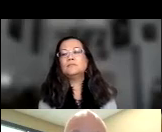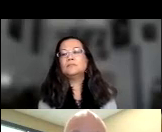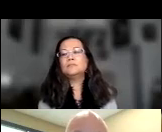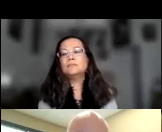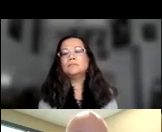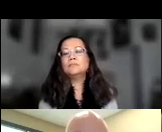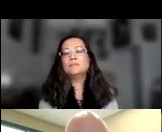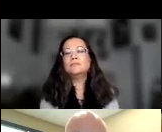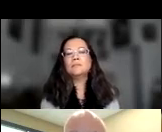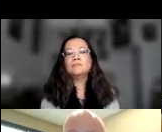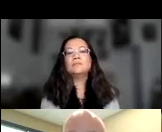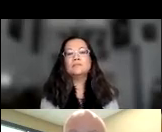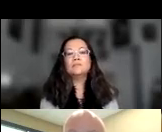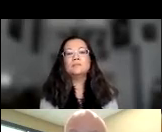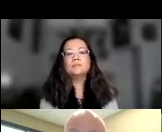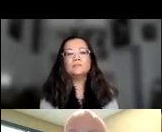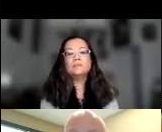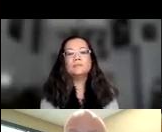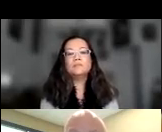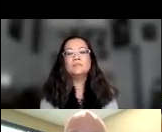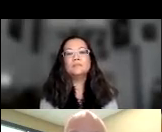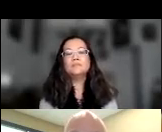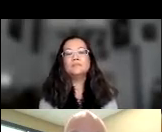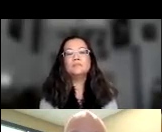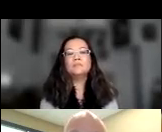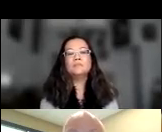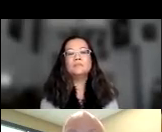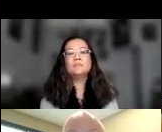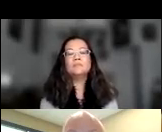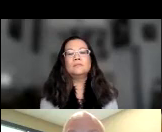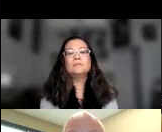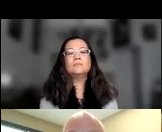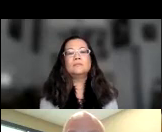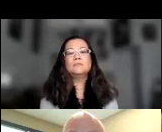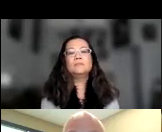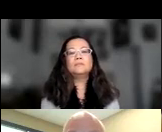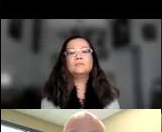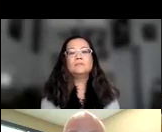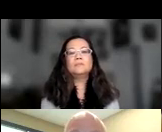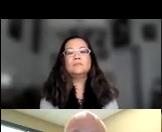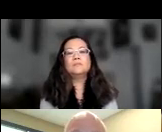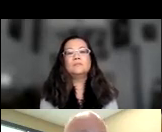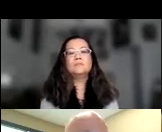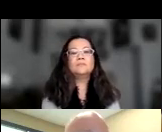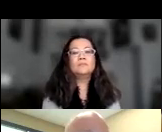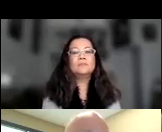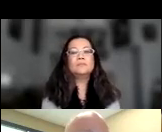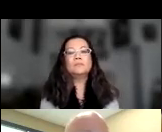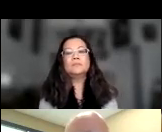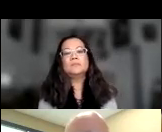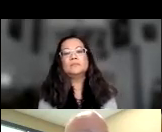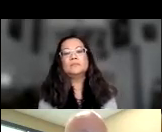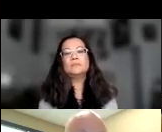geográfico que existen ciertas áreas rurales fuera del condado, y también la falta de transportación